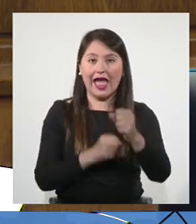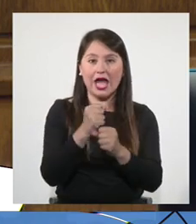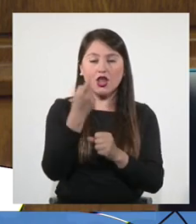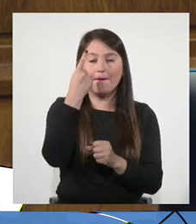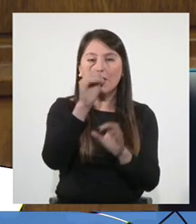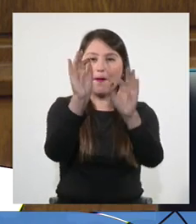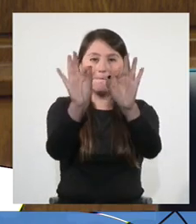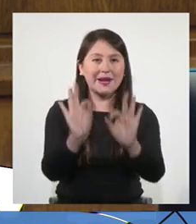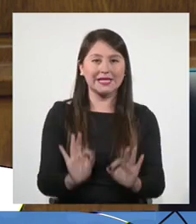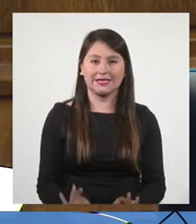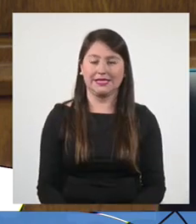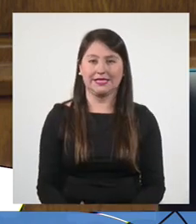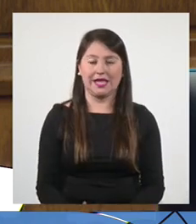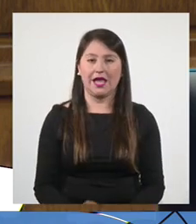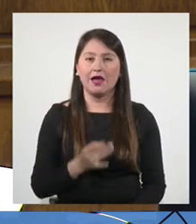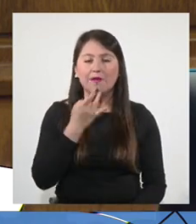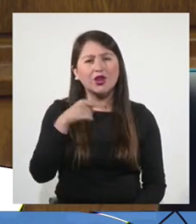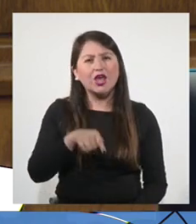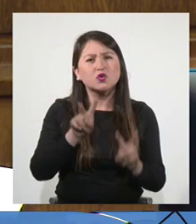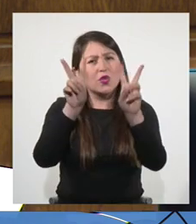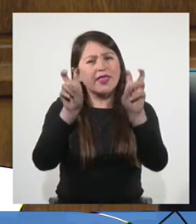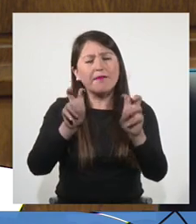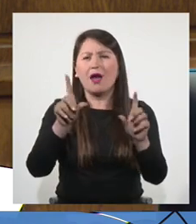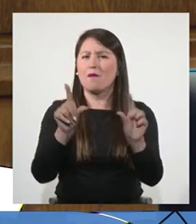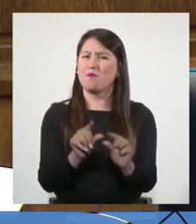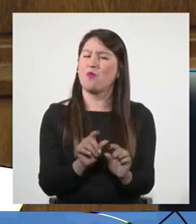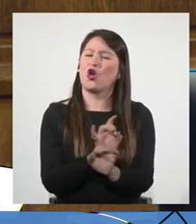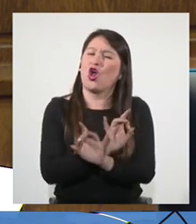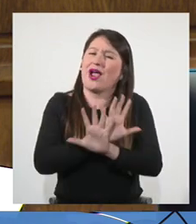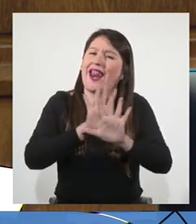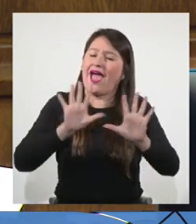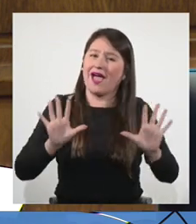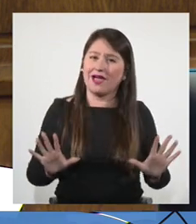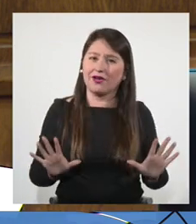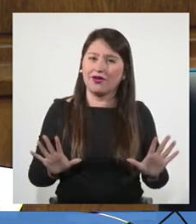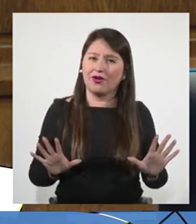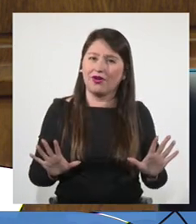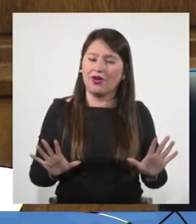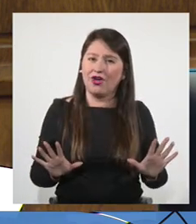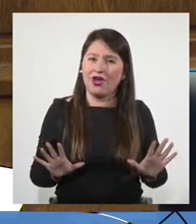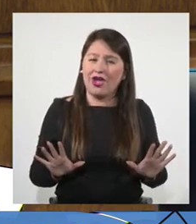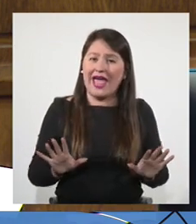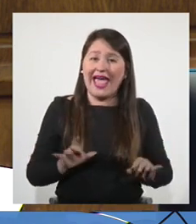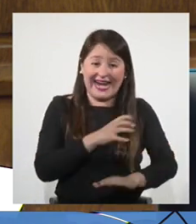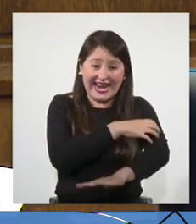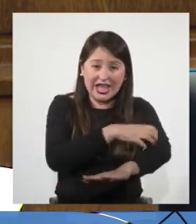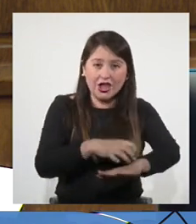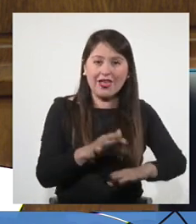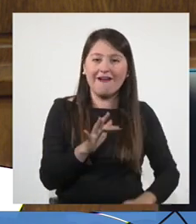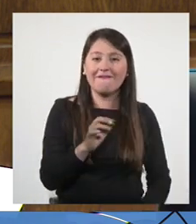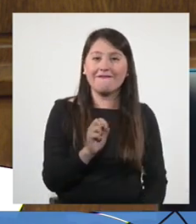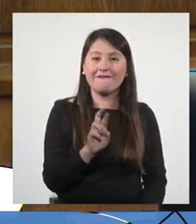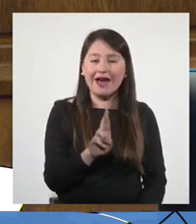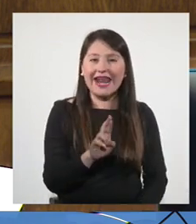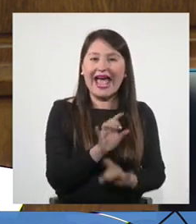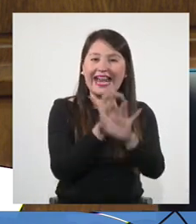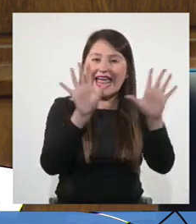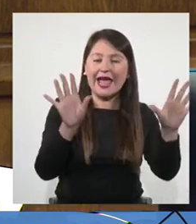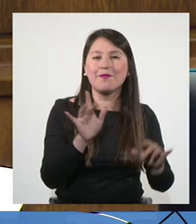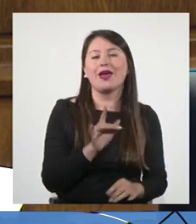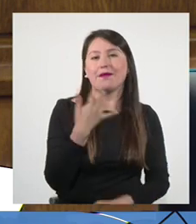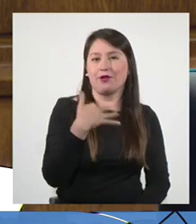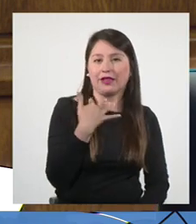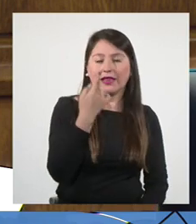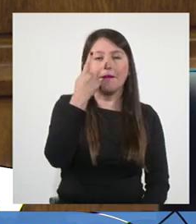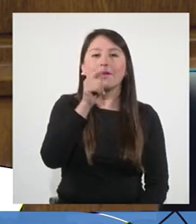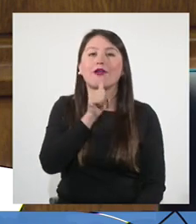es un tema que es poco claro. Aclaramos el FAR regional, eso es importante, pero falta